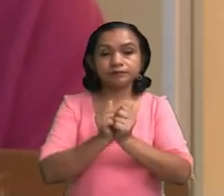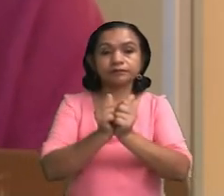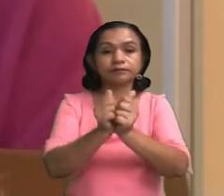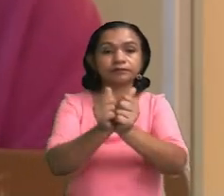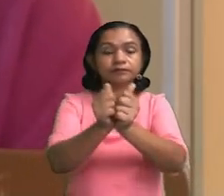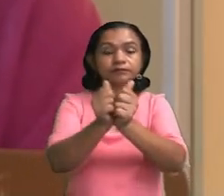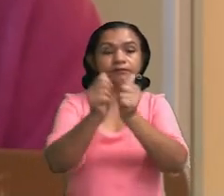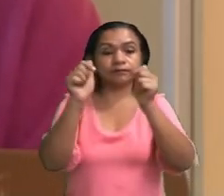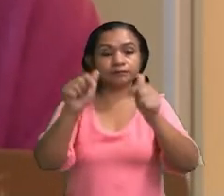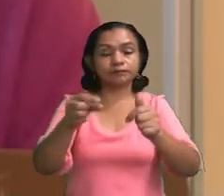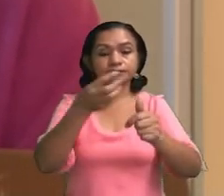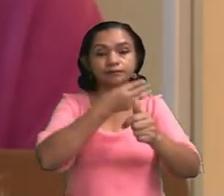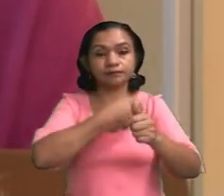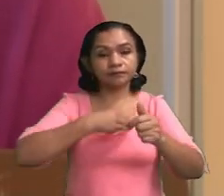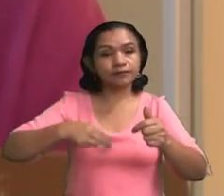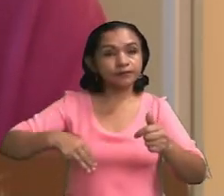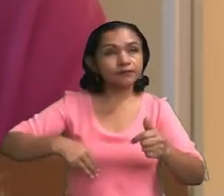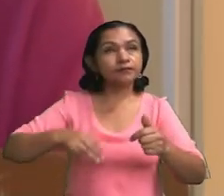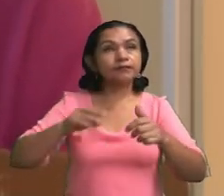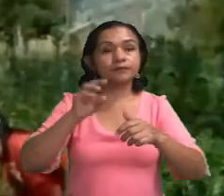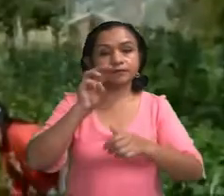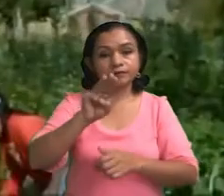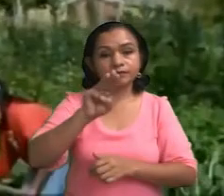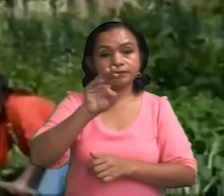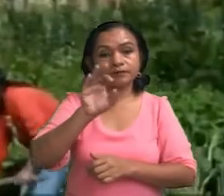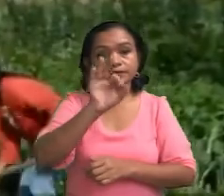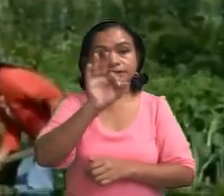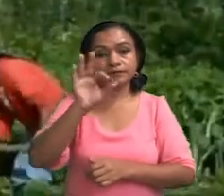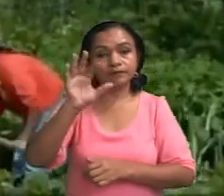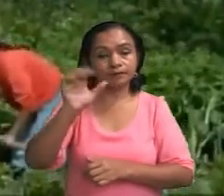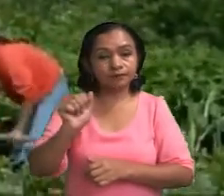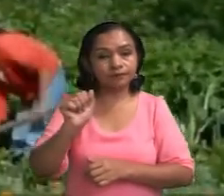de este ministerio, MEFCA.